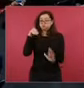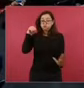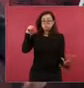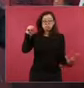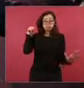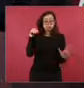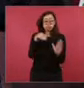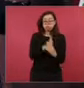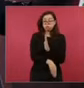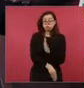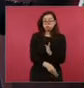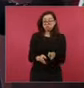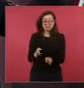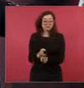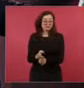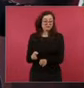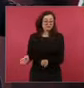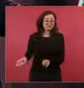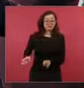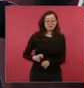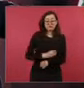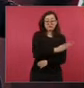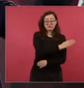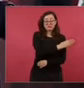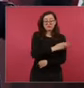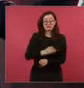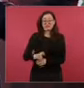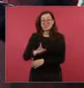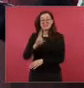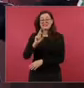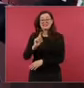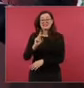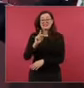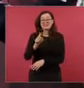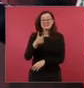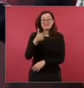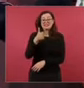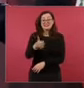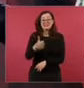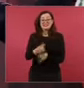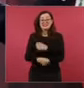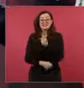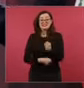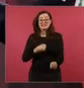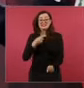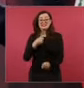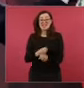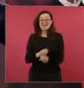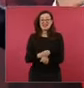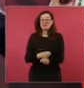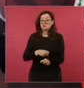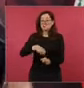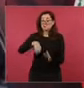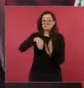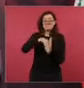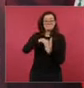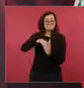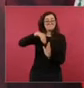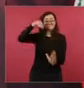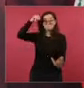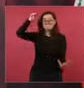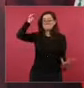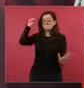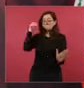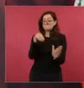estamos hablando de 36 años de predominio de la política de pillaje,